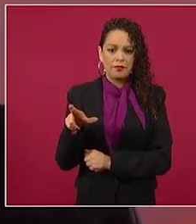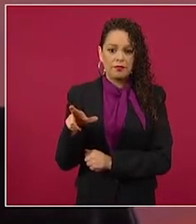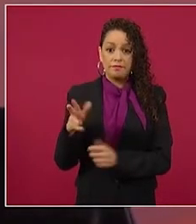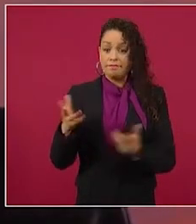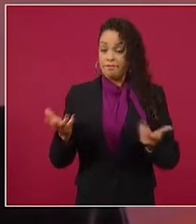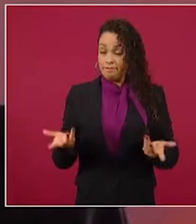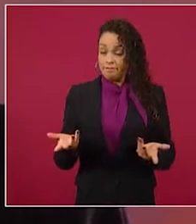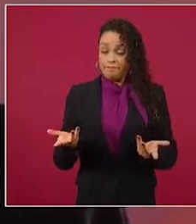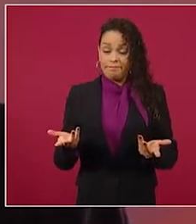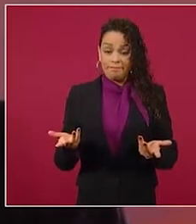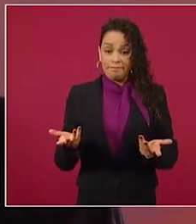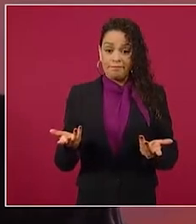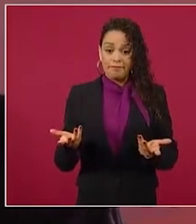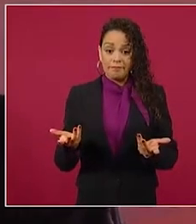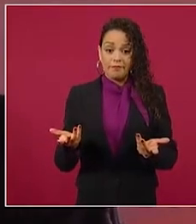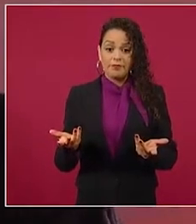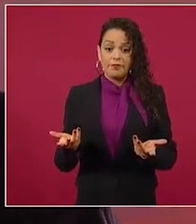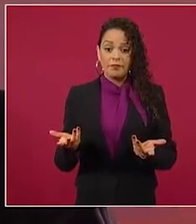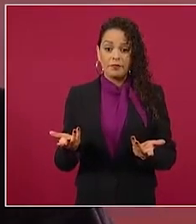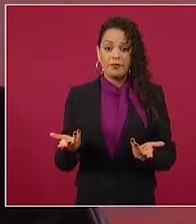Entonces,